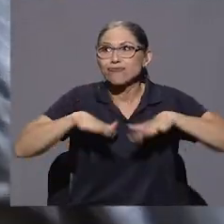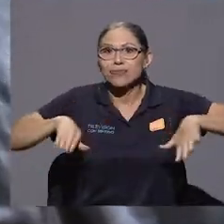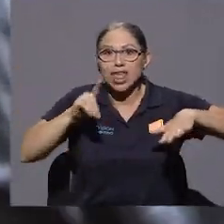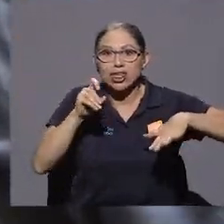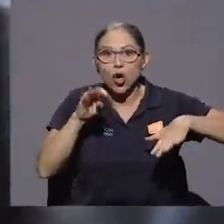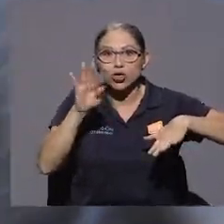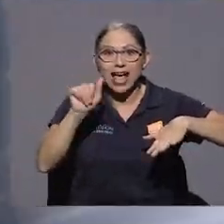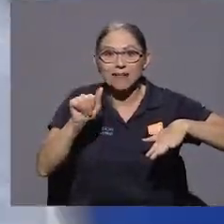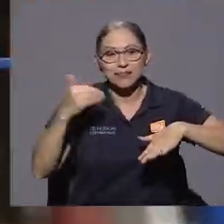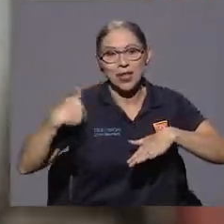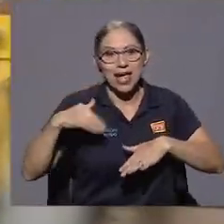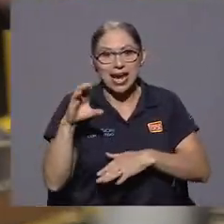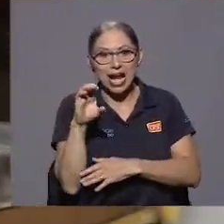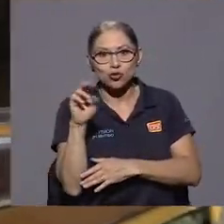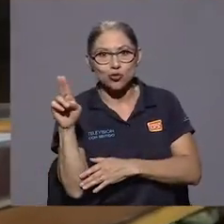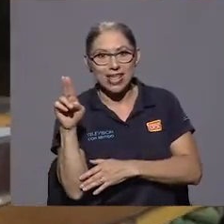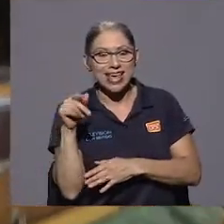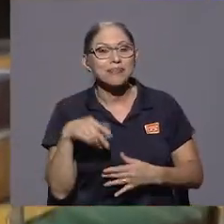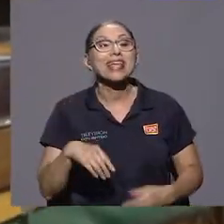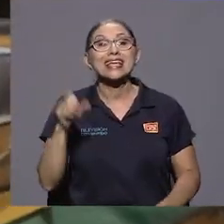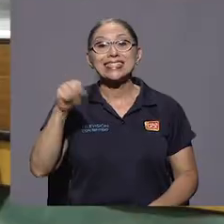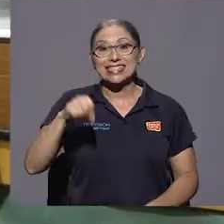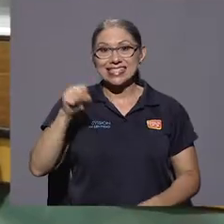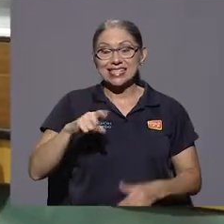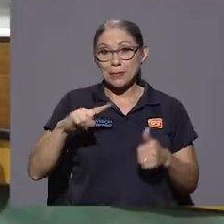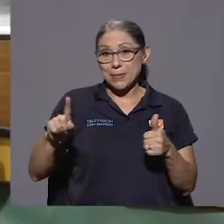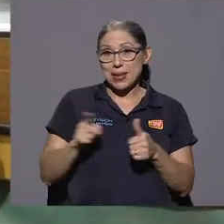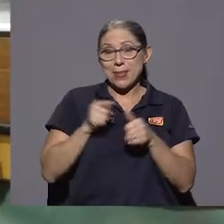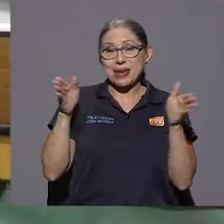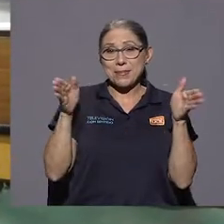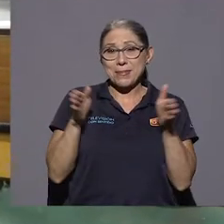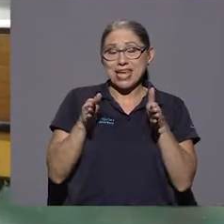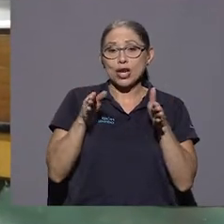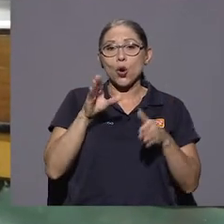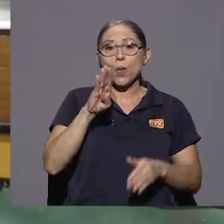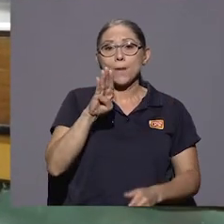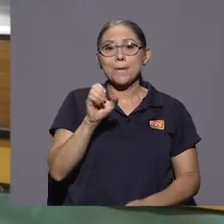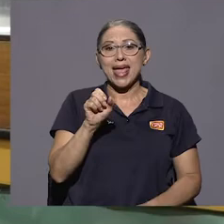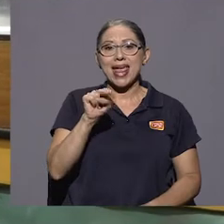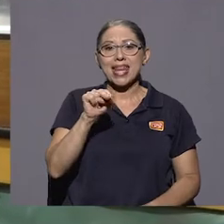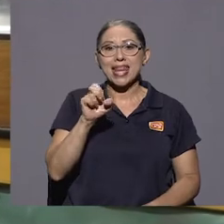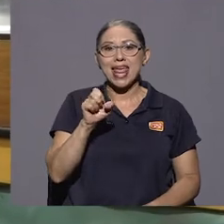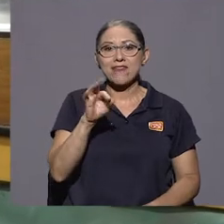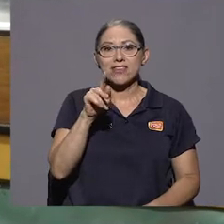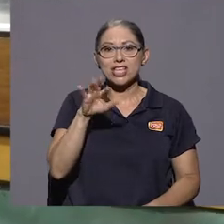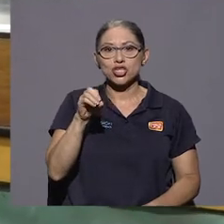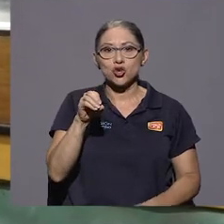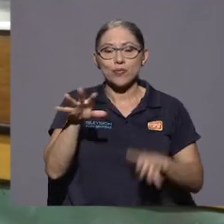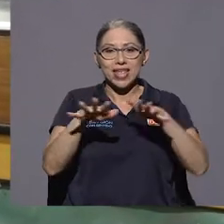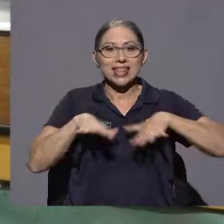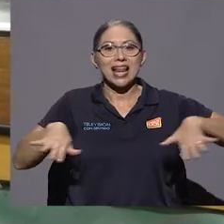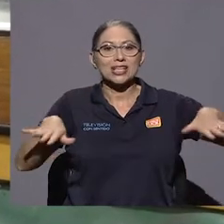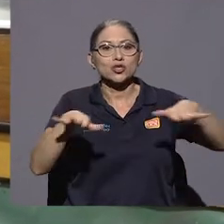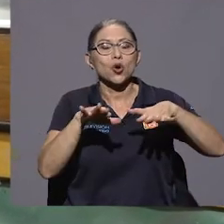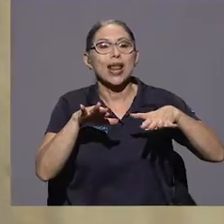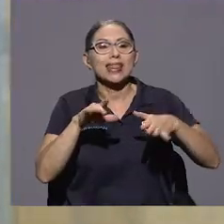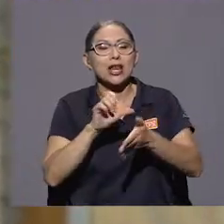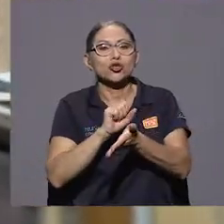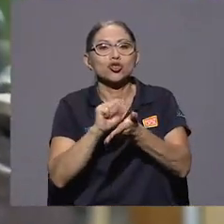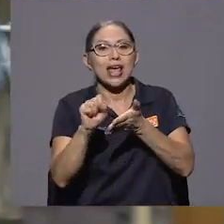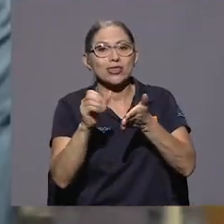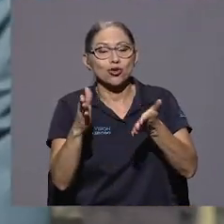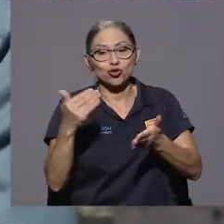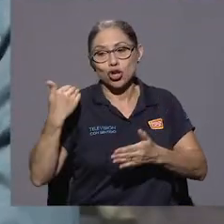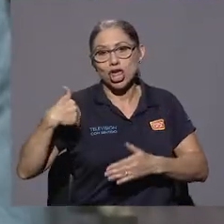Un personaje acá en el pueblo. Sí, es el primer microbeneficio de la zona de Los Santos. Y don Carlos ha sido